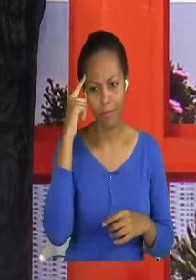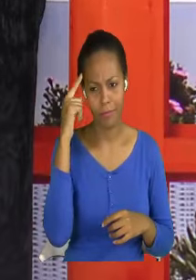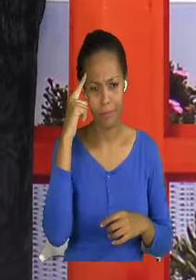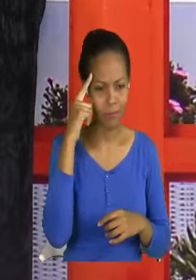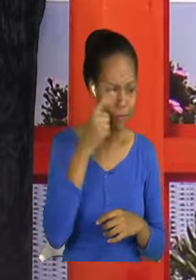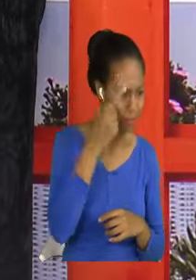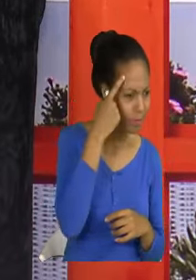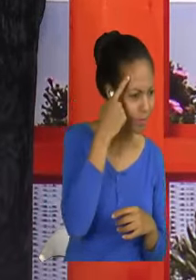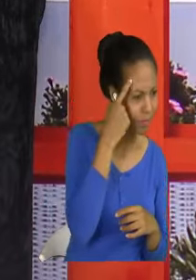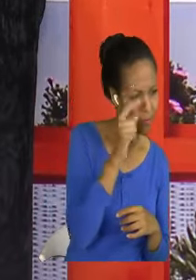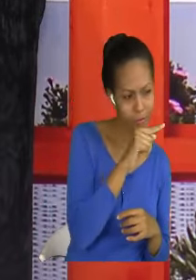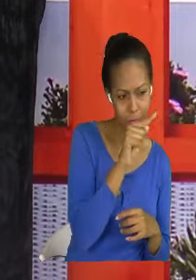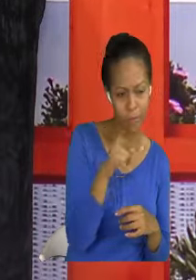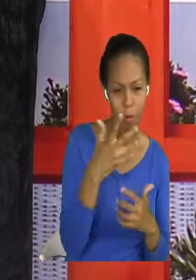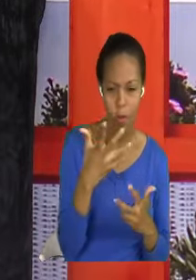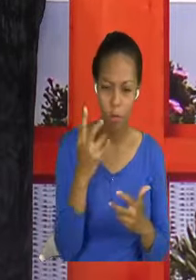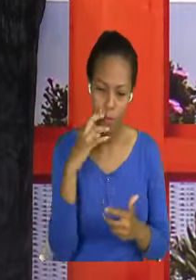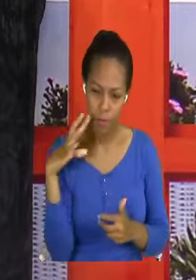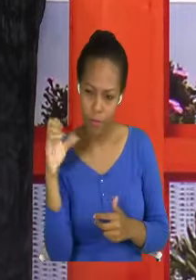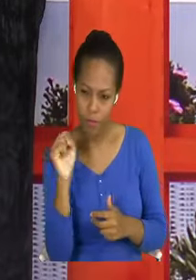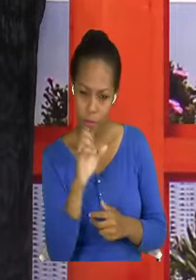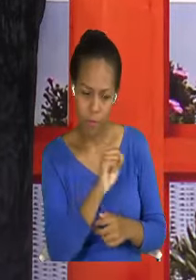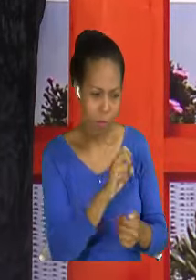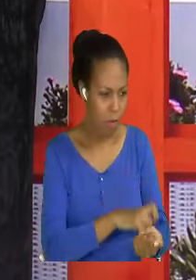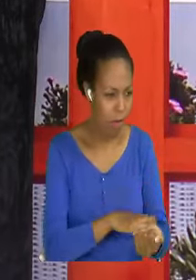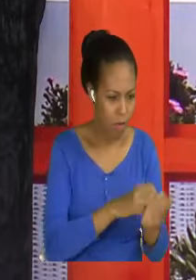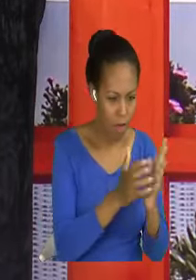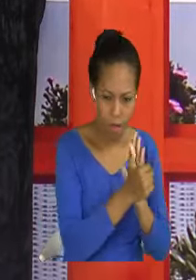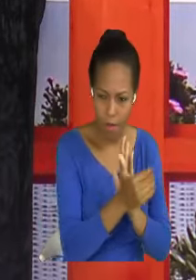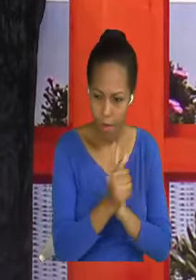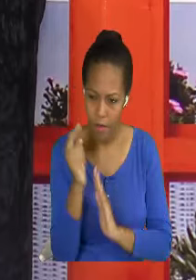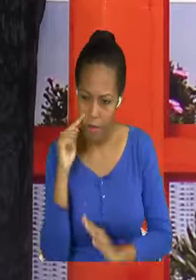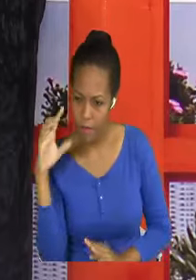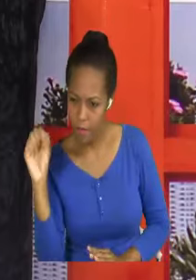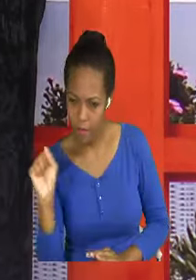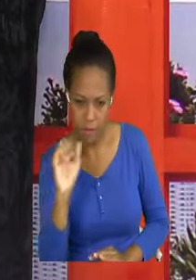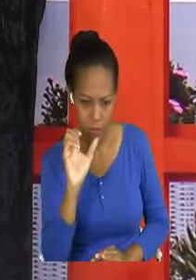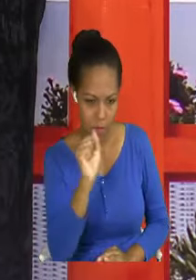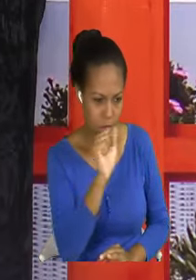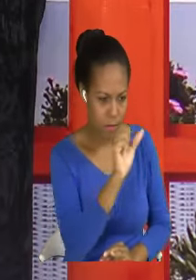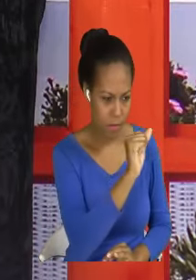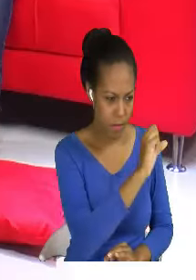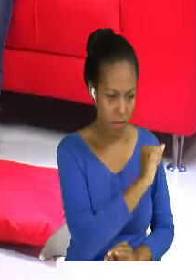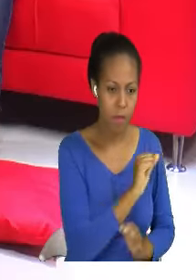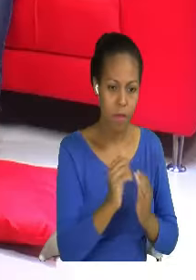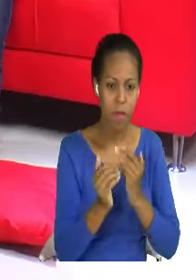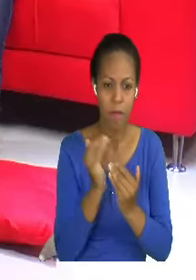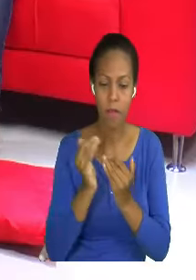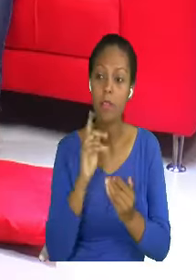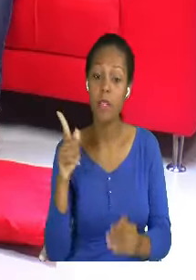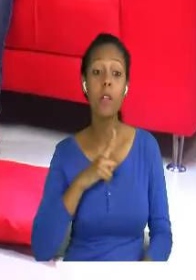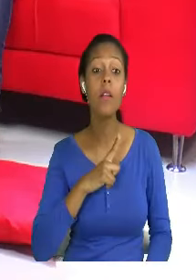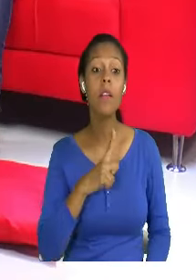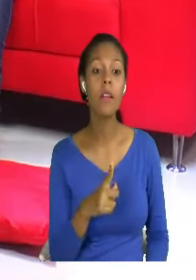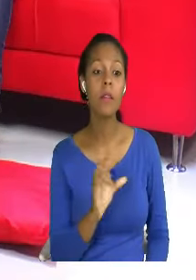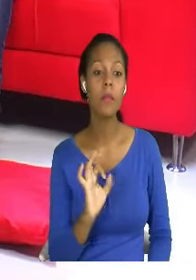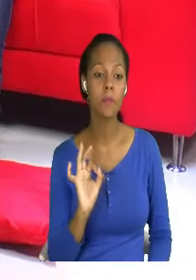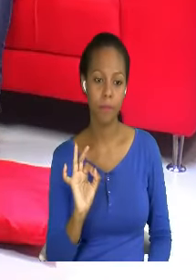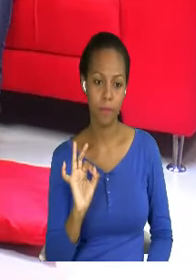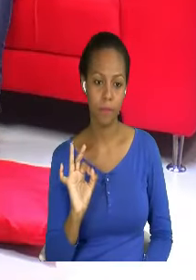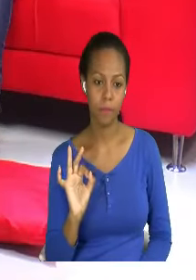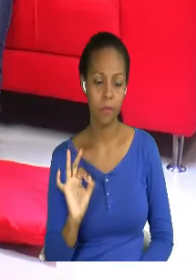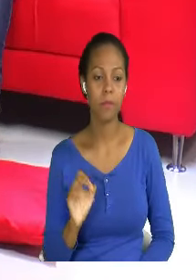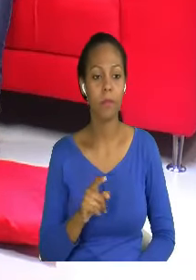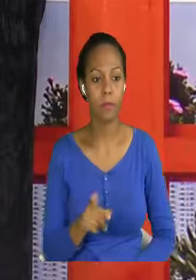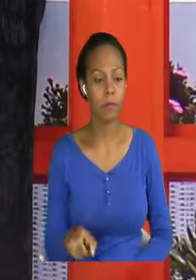sus equipos, es decir, reconoce las cualidades y las habilidades que cada persona tiene en este equipo de trabajo. Entonces, es muy importante que